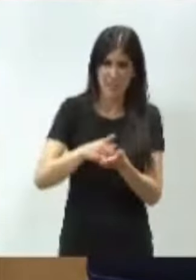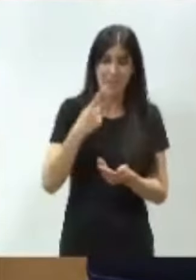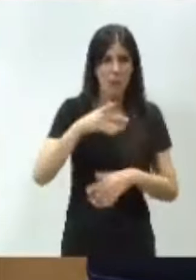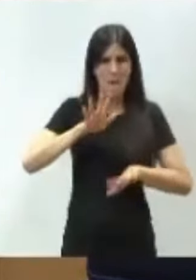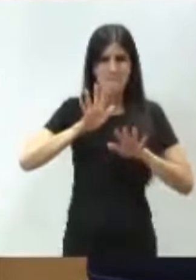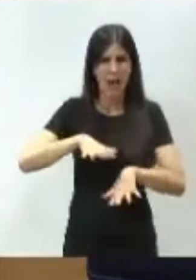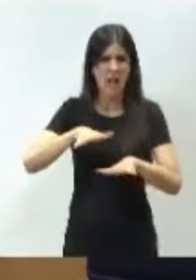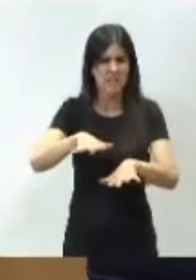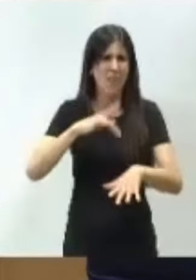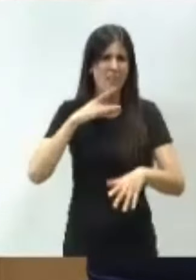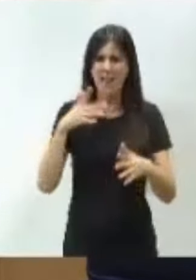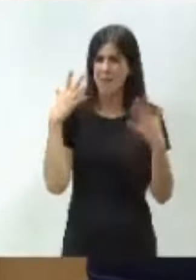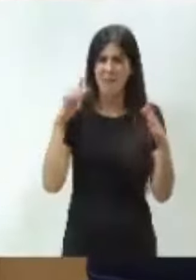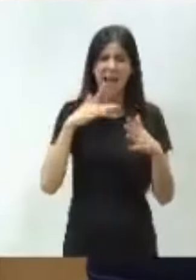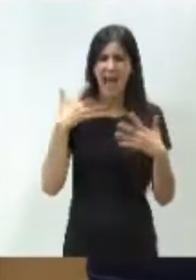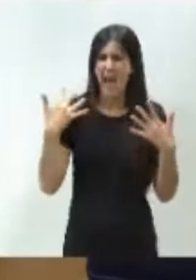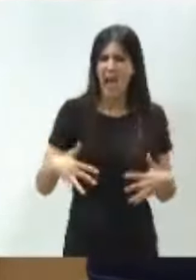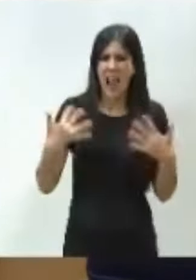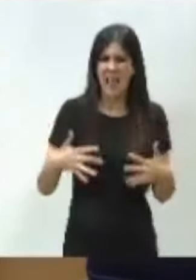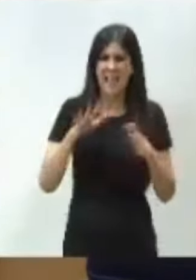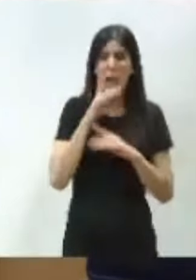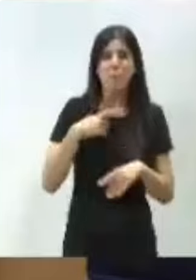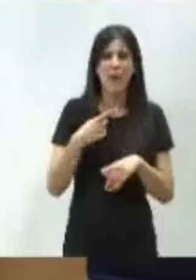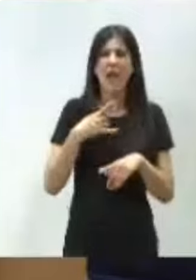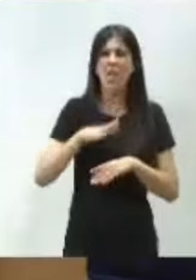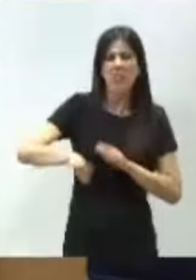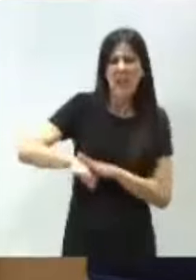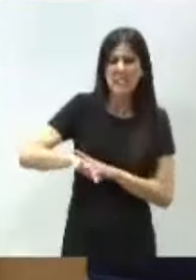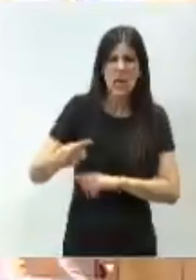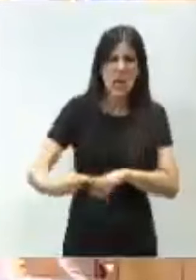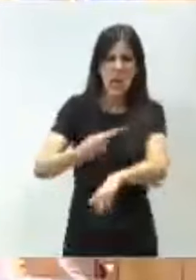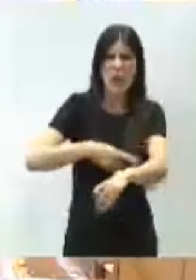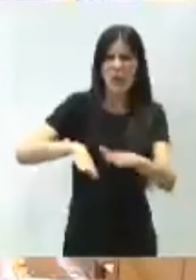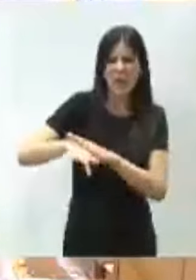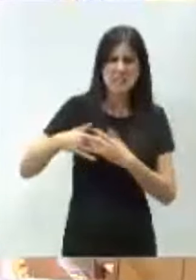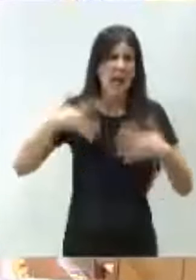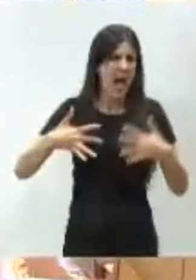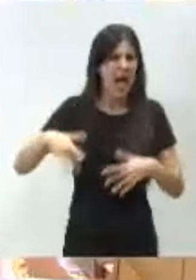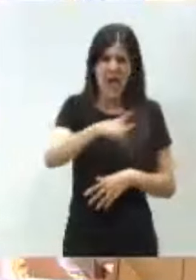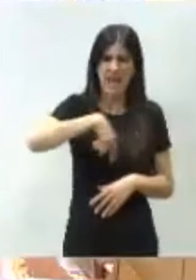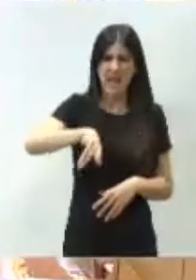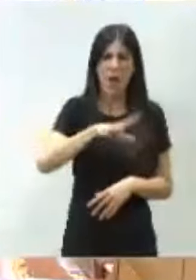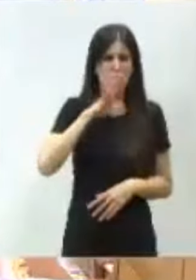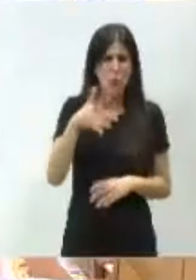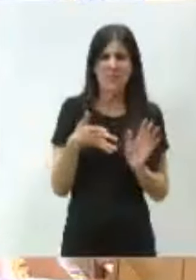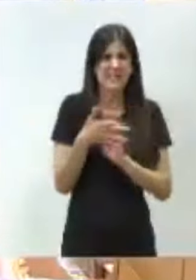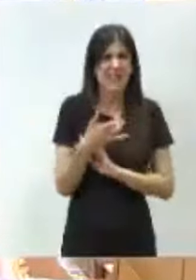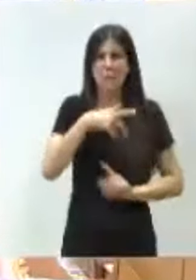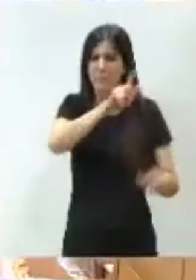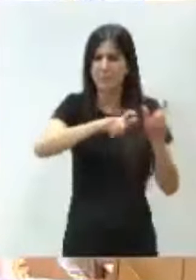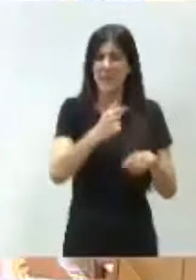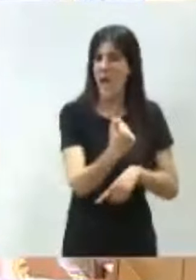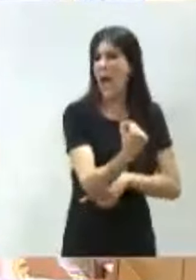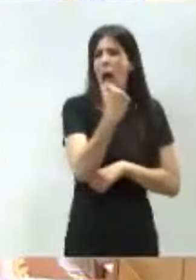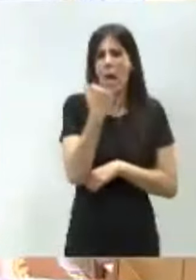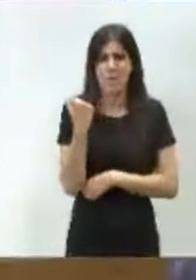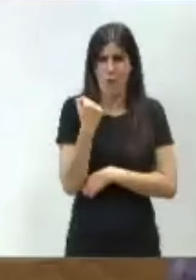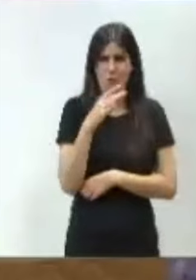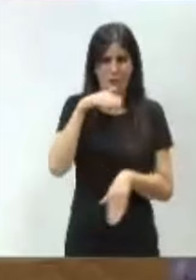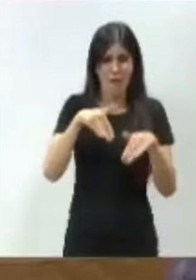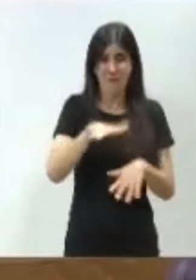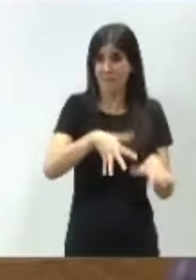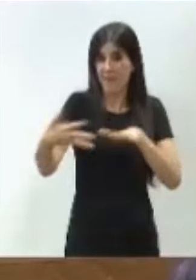de alegría porque habíamos parado a la derecha y a la ultraderecha. Por eso conseguimos un gran apoyo popular en las urnas que se